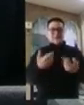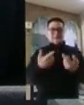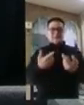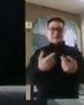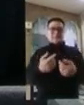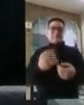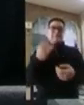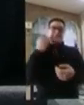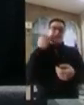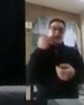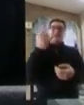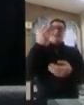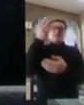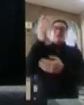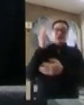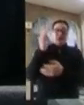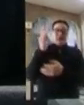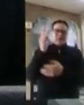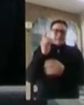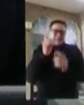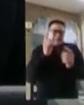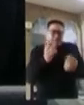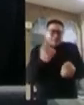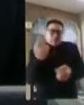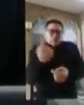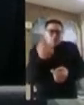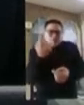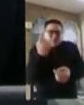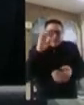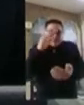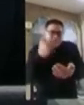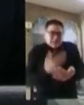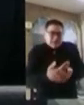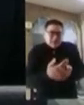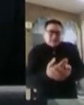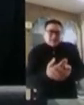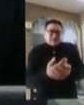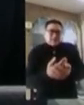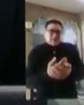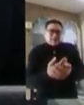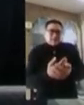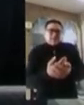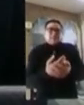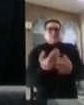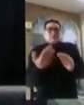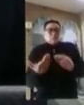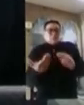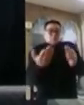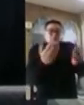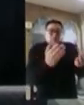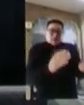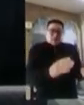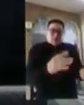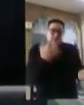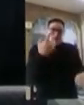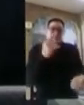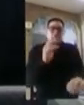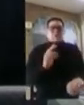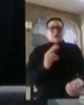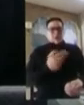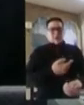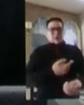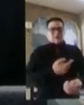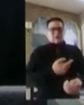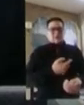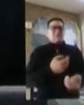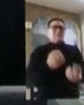que muriera por nosotros. Y eso es lo que la humanidad hasta hoy día no muchos valorizan, no muchos